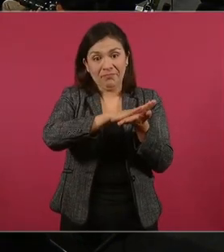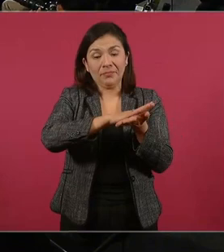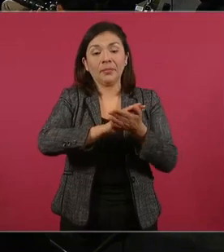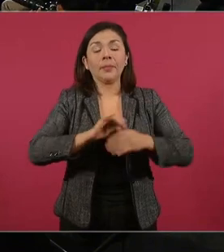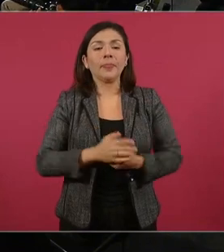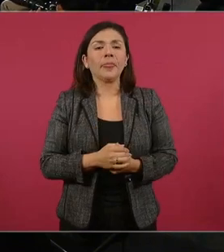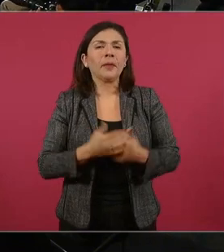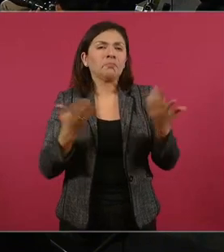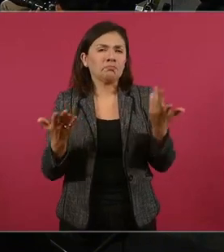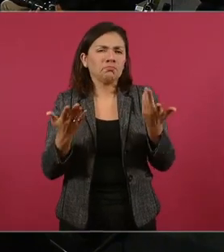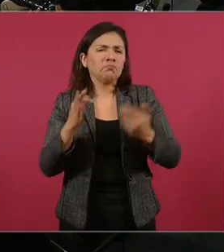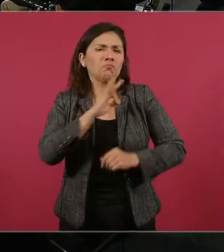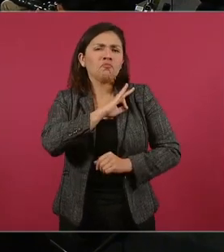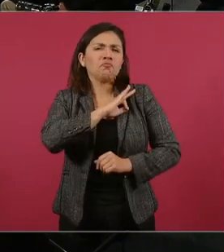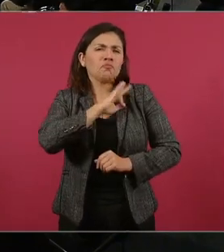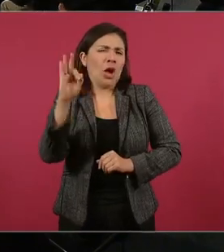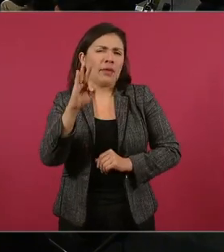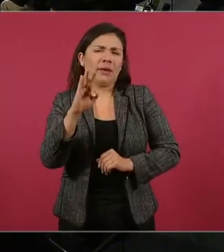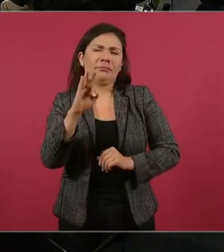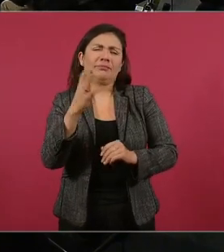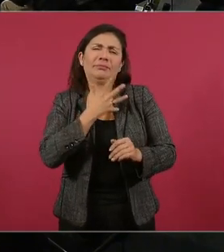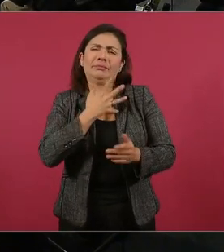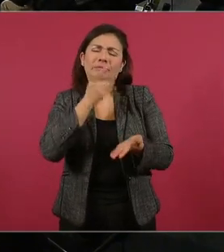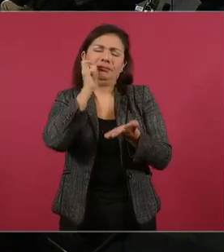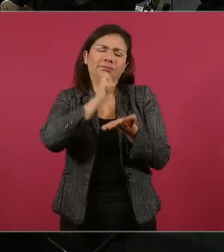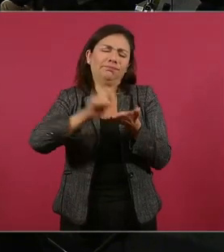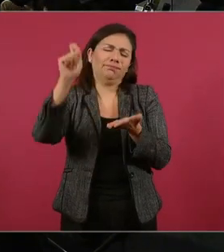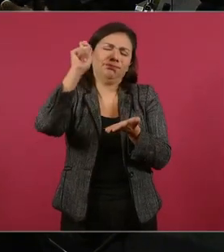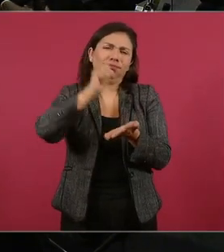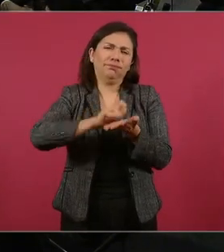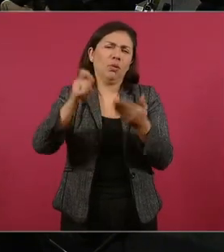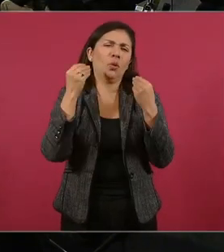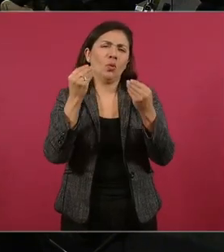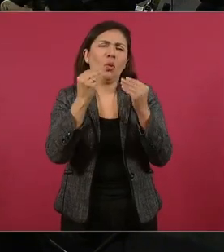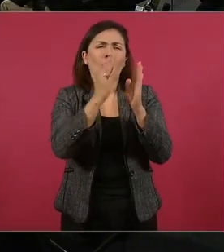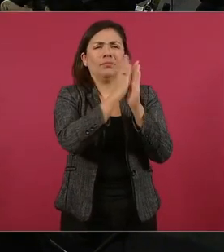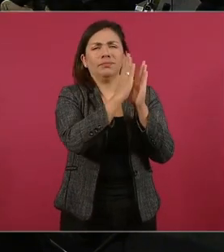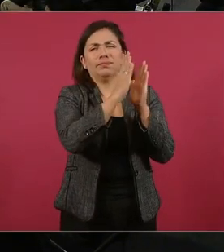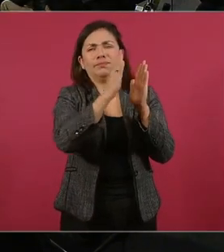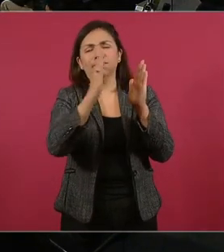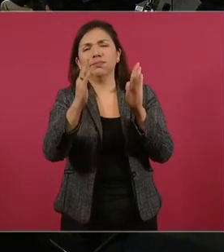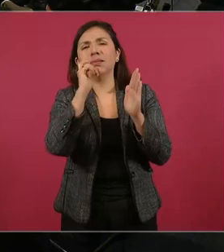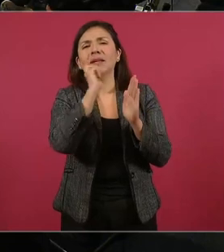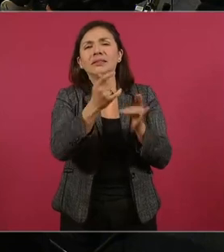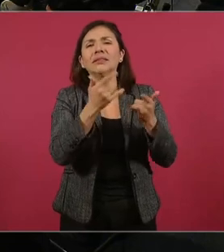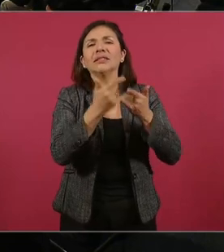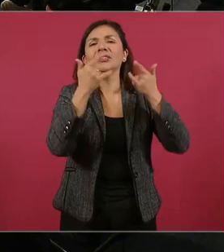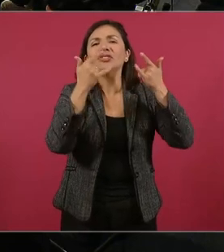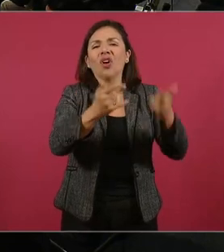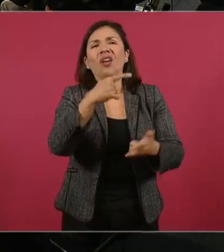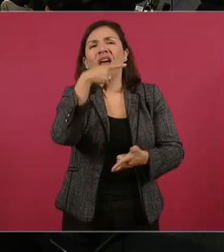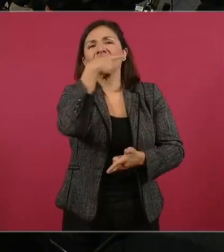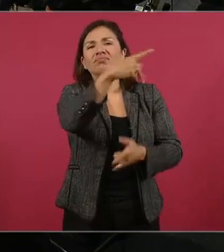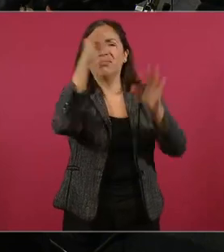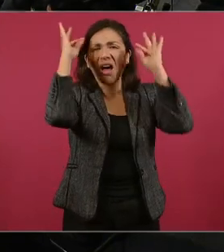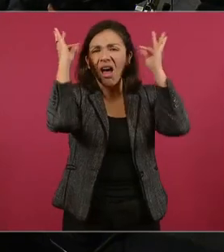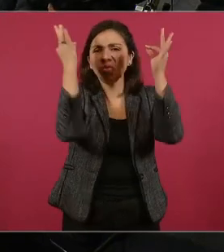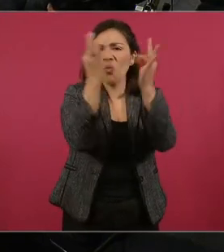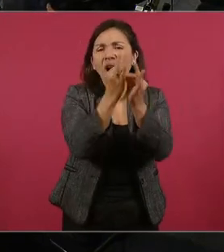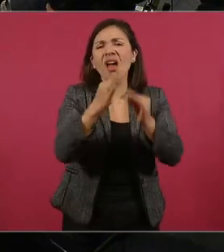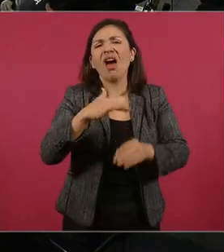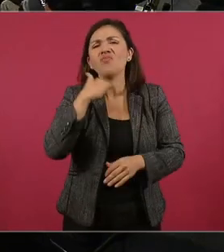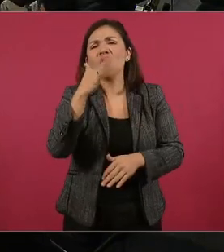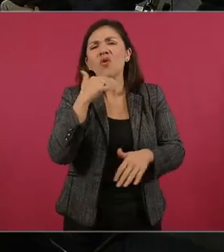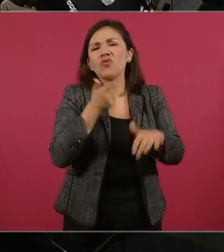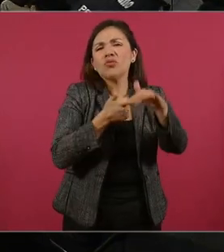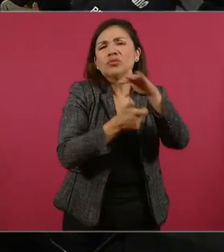se pueden escribir varios tomos sobre la historia de las aduanas y de la corrupción